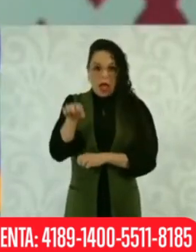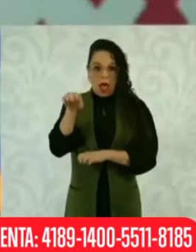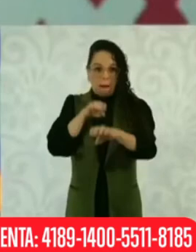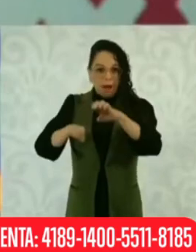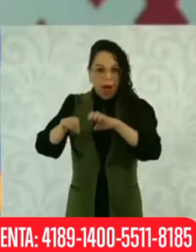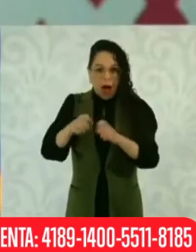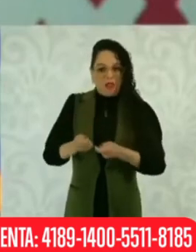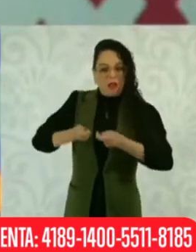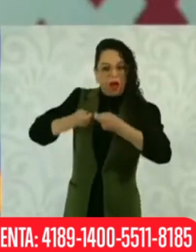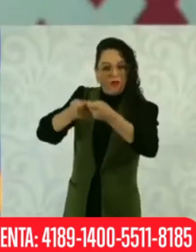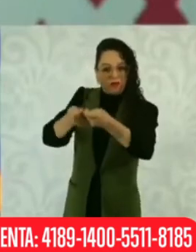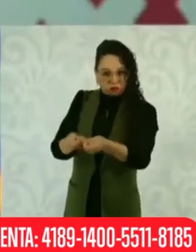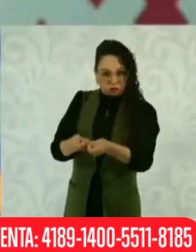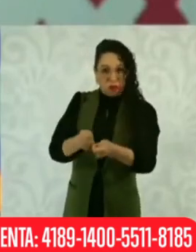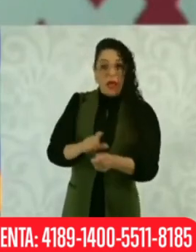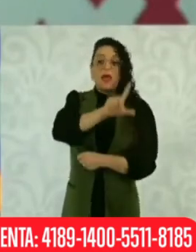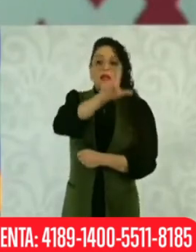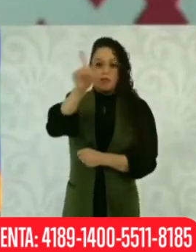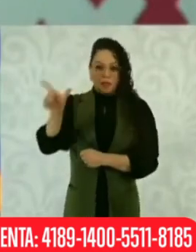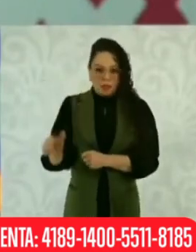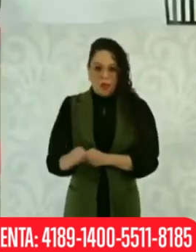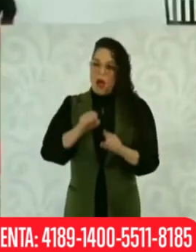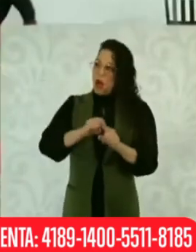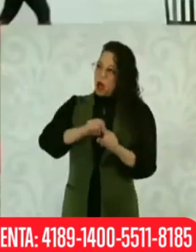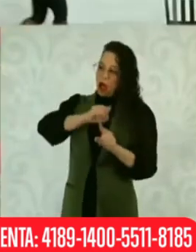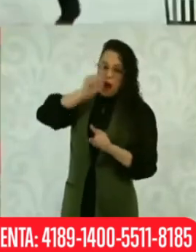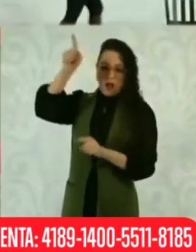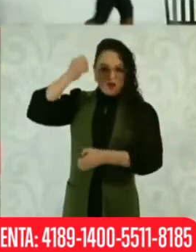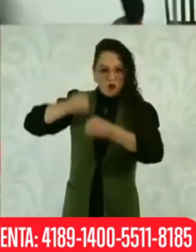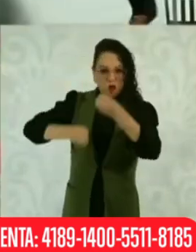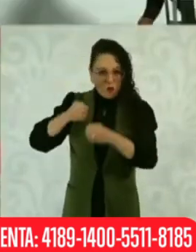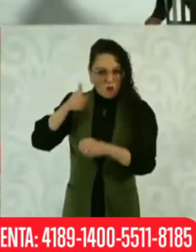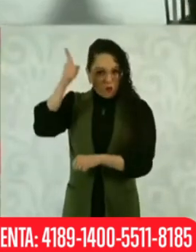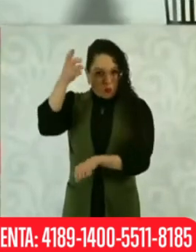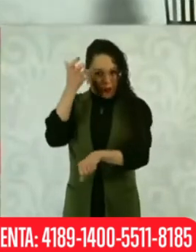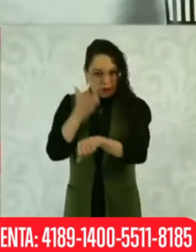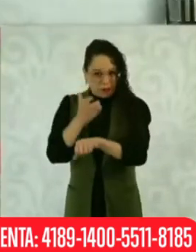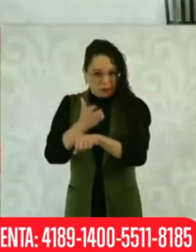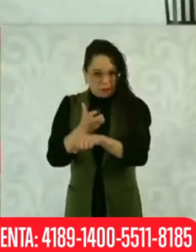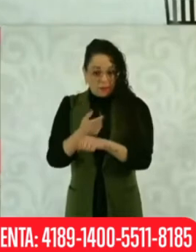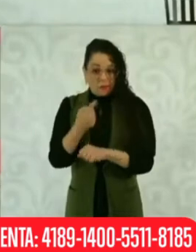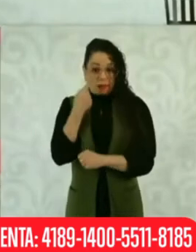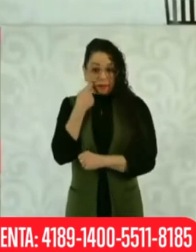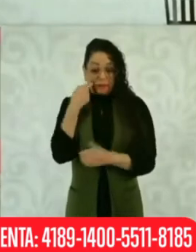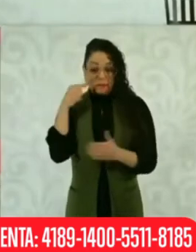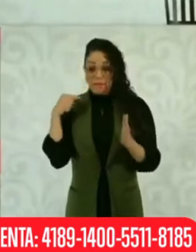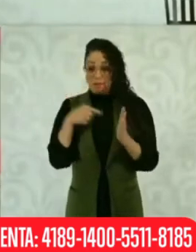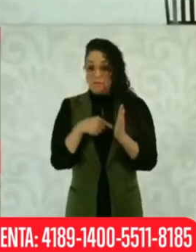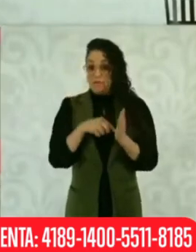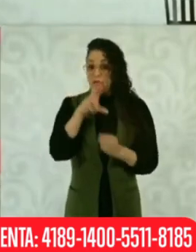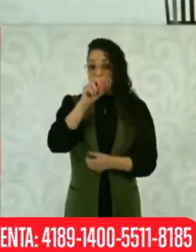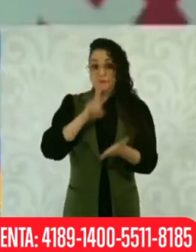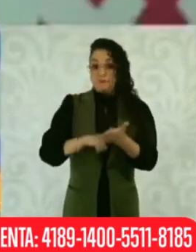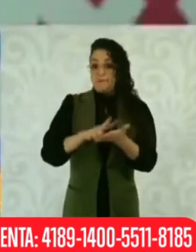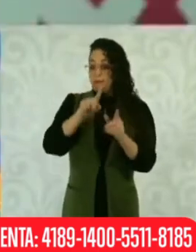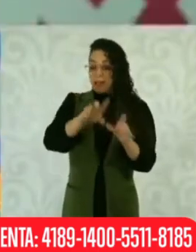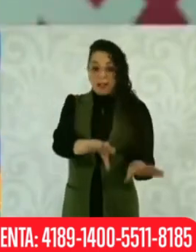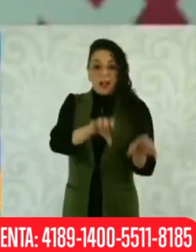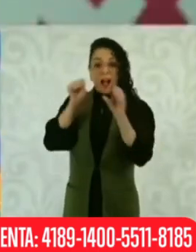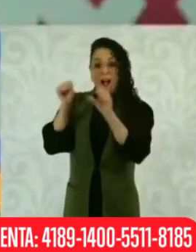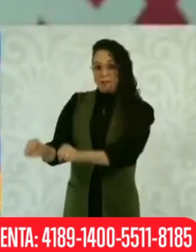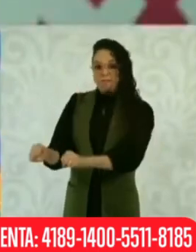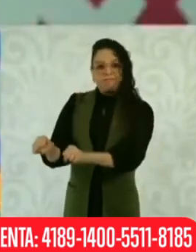después ante el Departamento de Justicia de los Estados Unidos, la determinación del no ejercicio de la acción